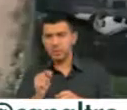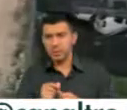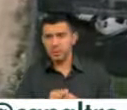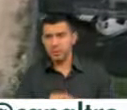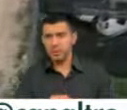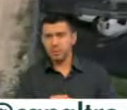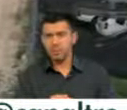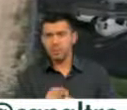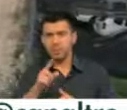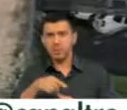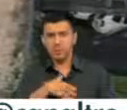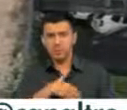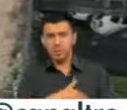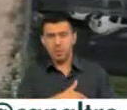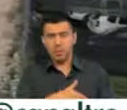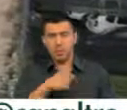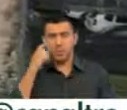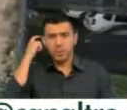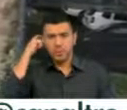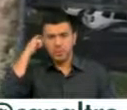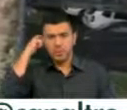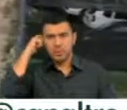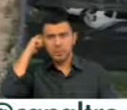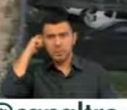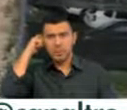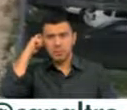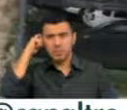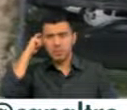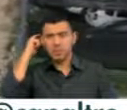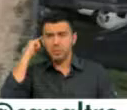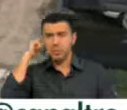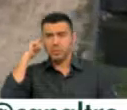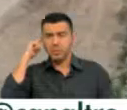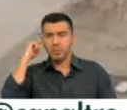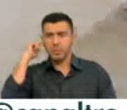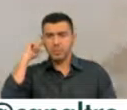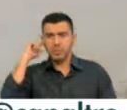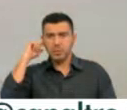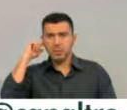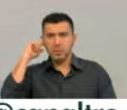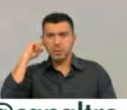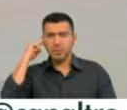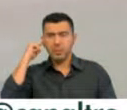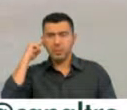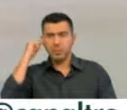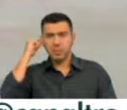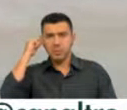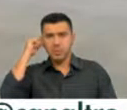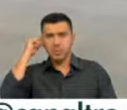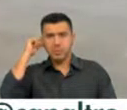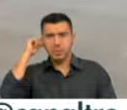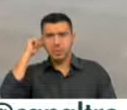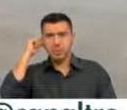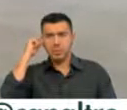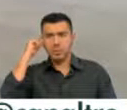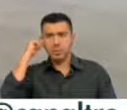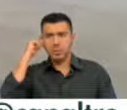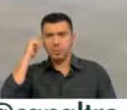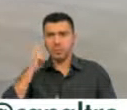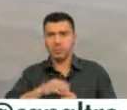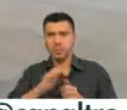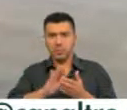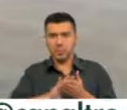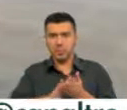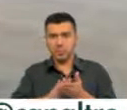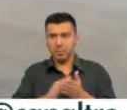recibir la primera etapa de las obras del aeropuerto a cáritas de aguachica construido con todas las normas de seguridad modernidad y tecnología en una visita